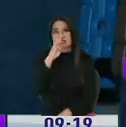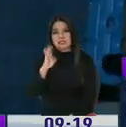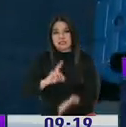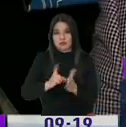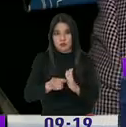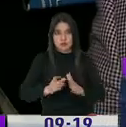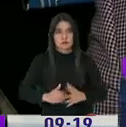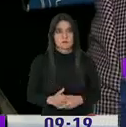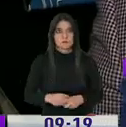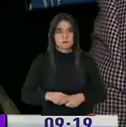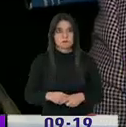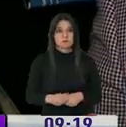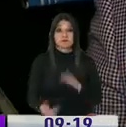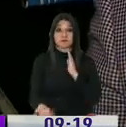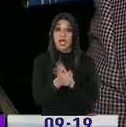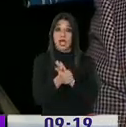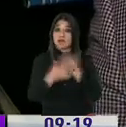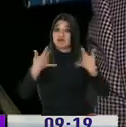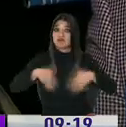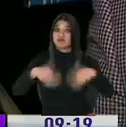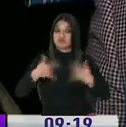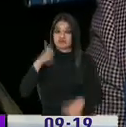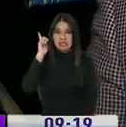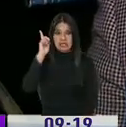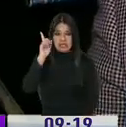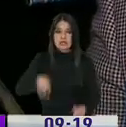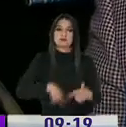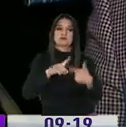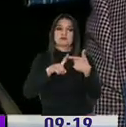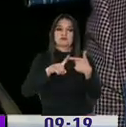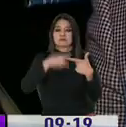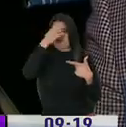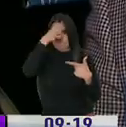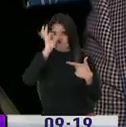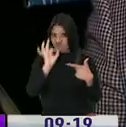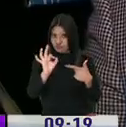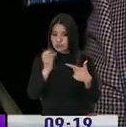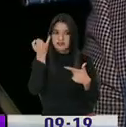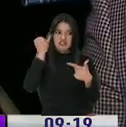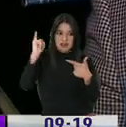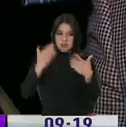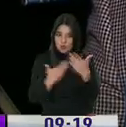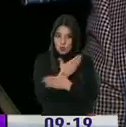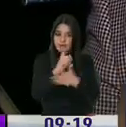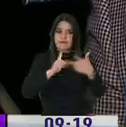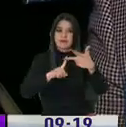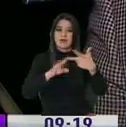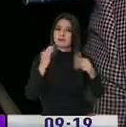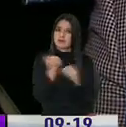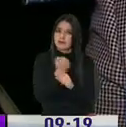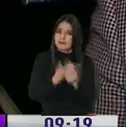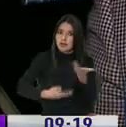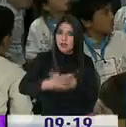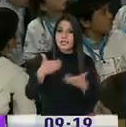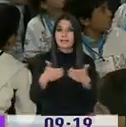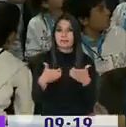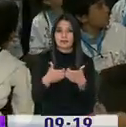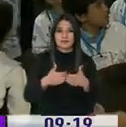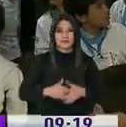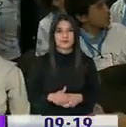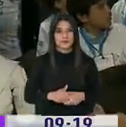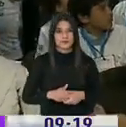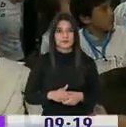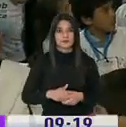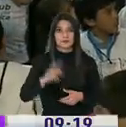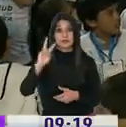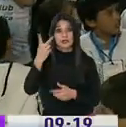segundos. En habilidades blandas como el liderazgo, habilidades como la creatividad, el trabajo colaborativo. La segunda,